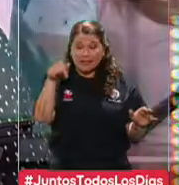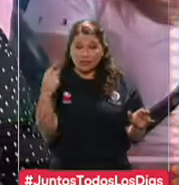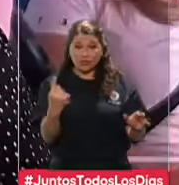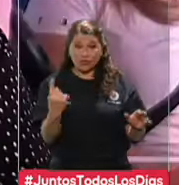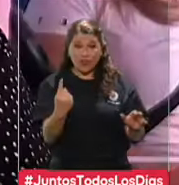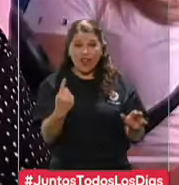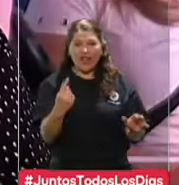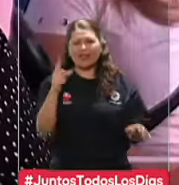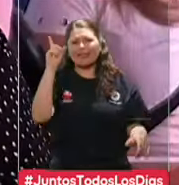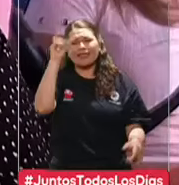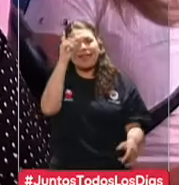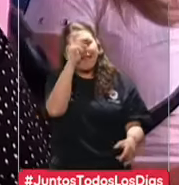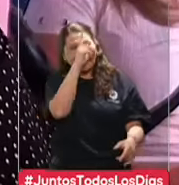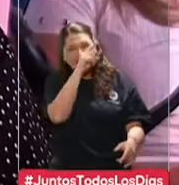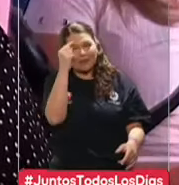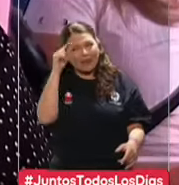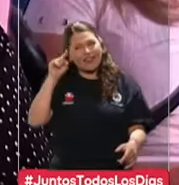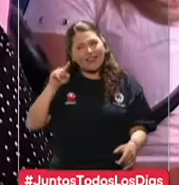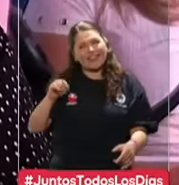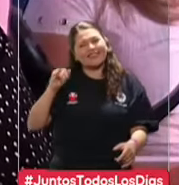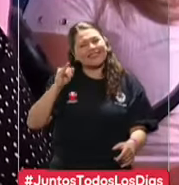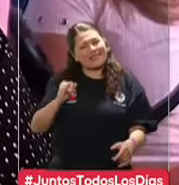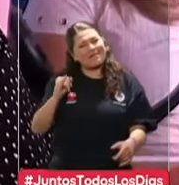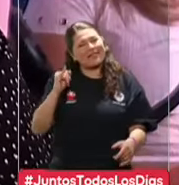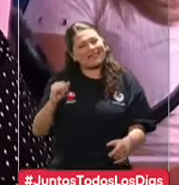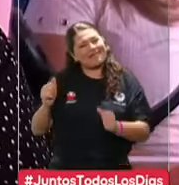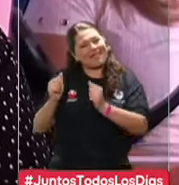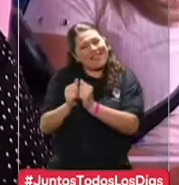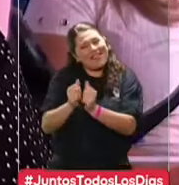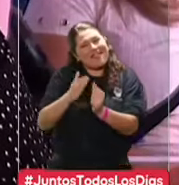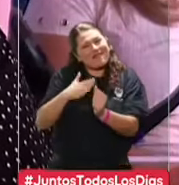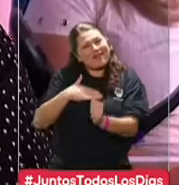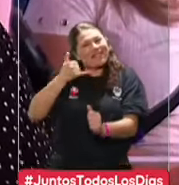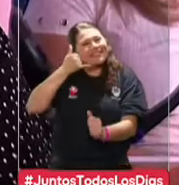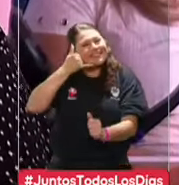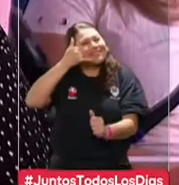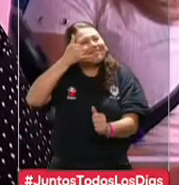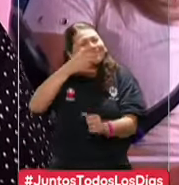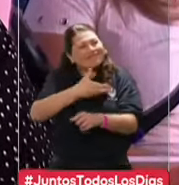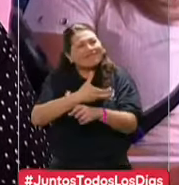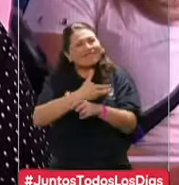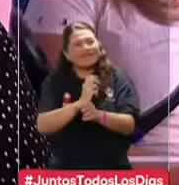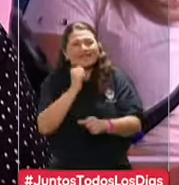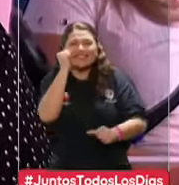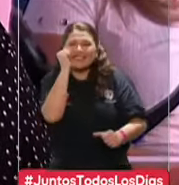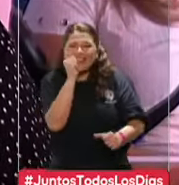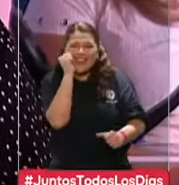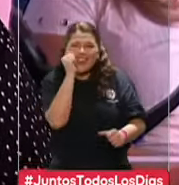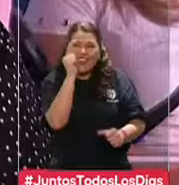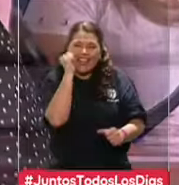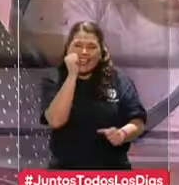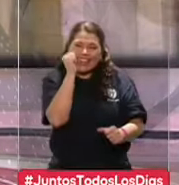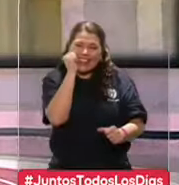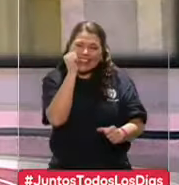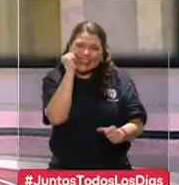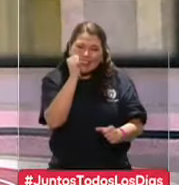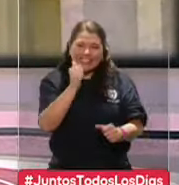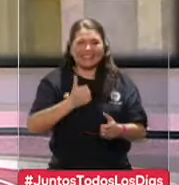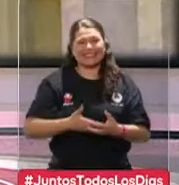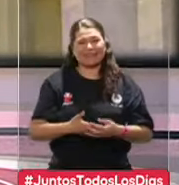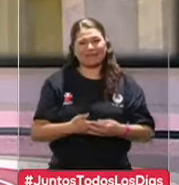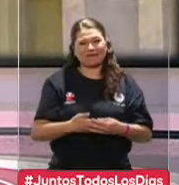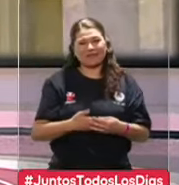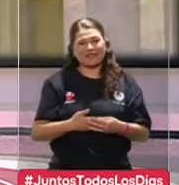ellos siempre, siempre, siempre ahí conmigo, me llaman todos los días. Religiosamente. Religiosamente.